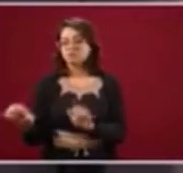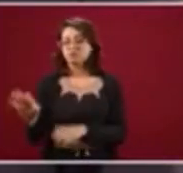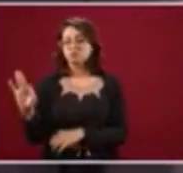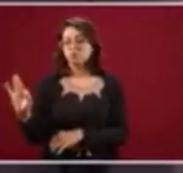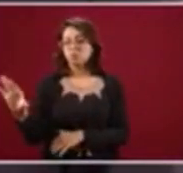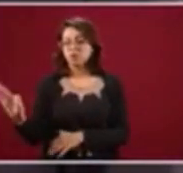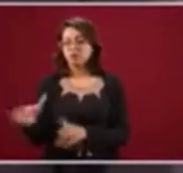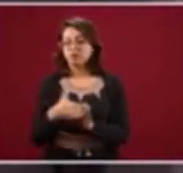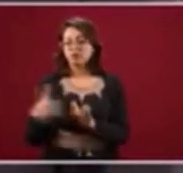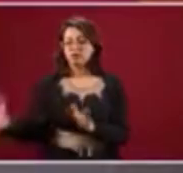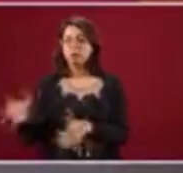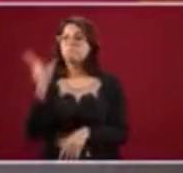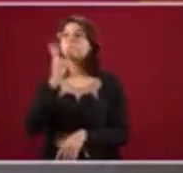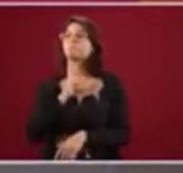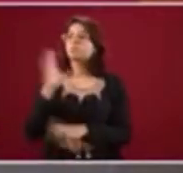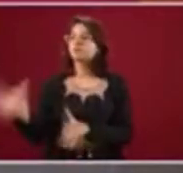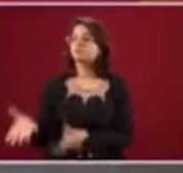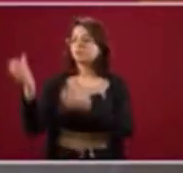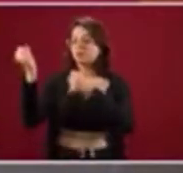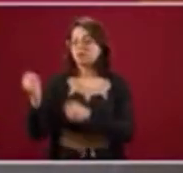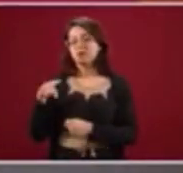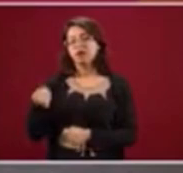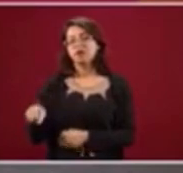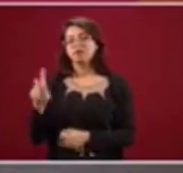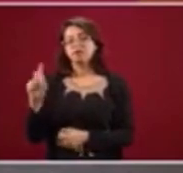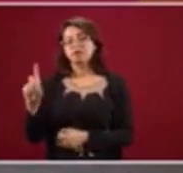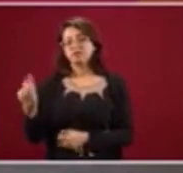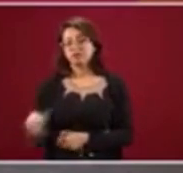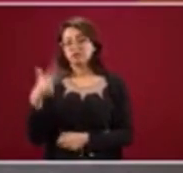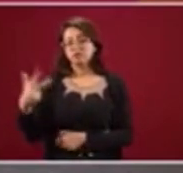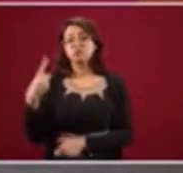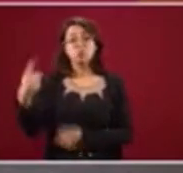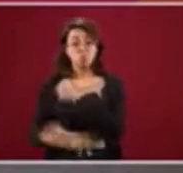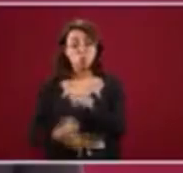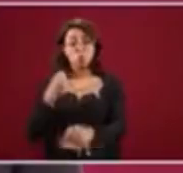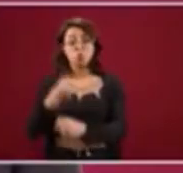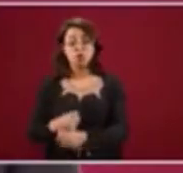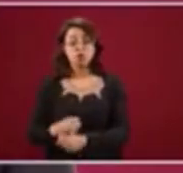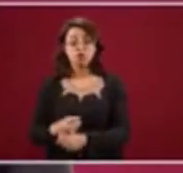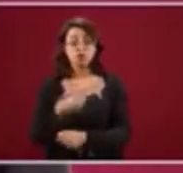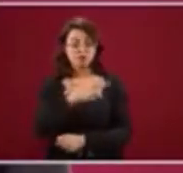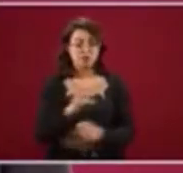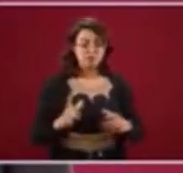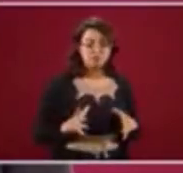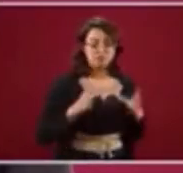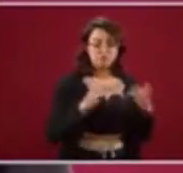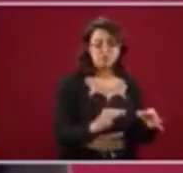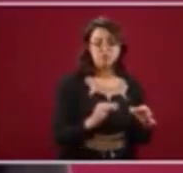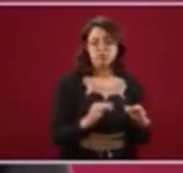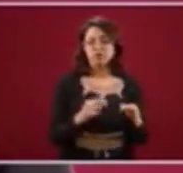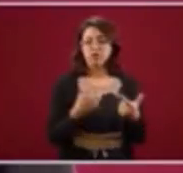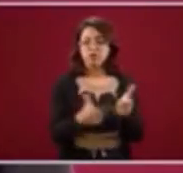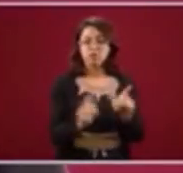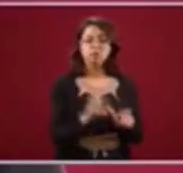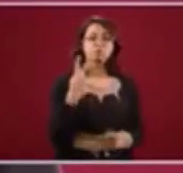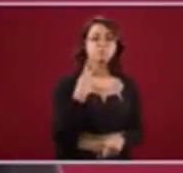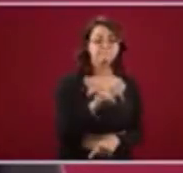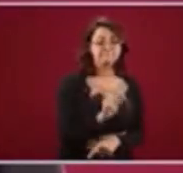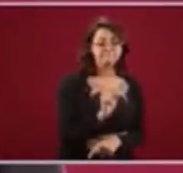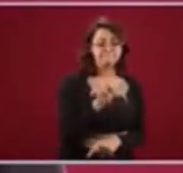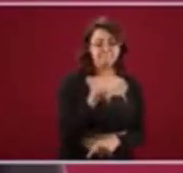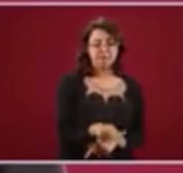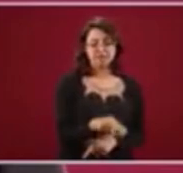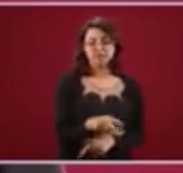1940. La expropiación petrolera es en el 38 y al año siguiente se funda el PAN para